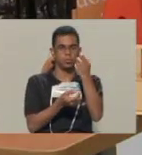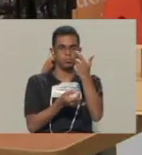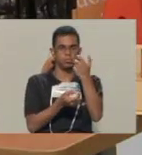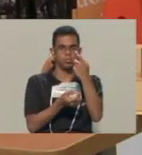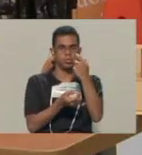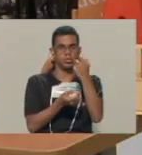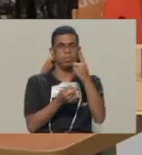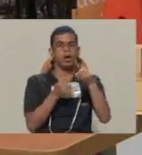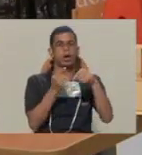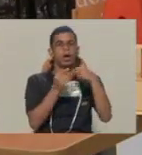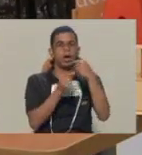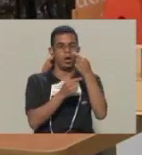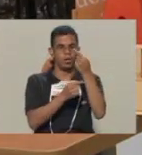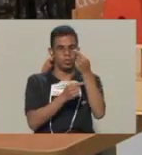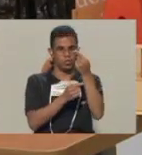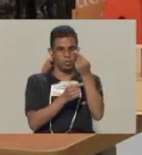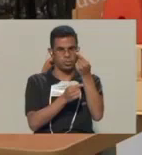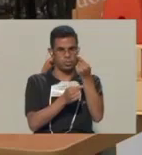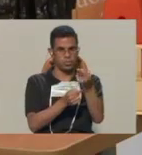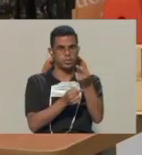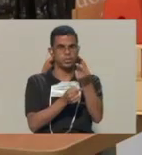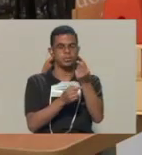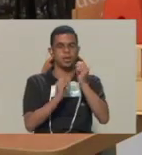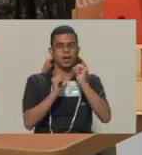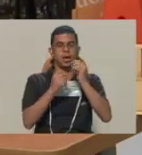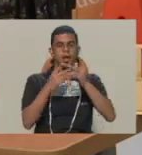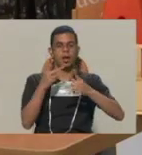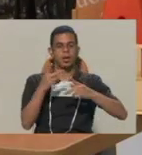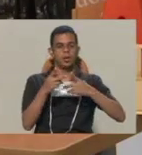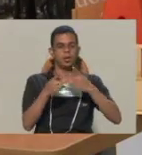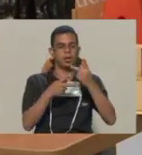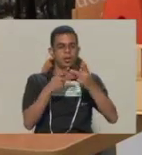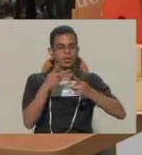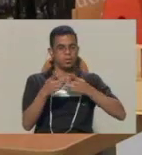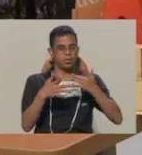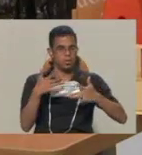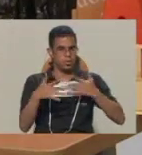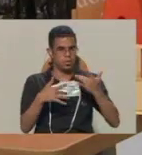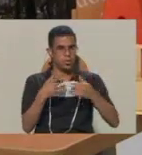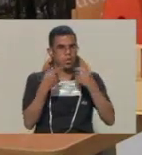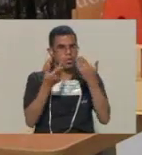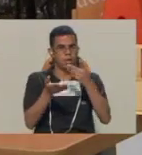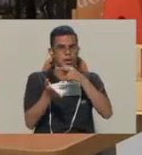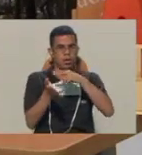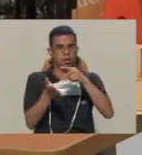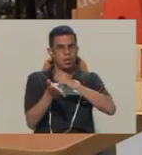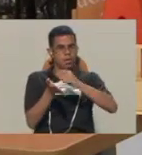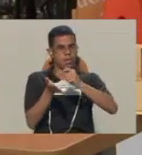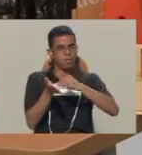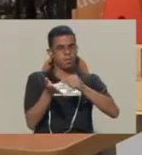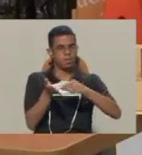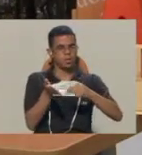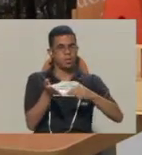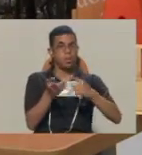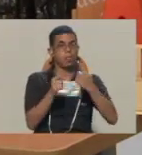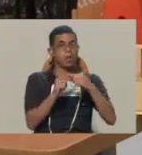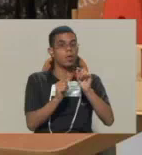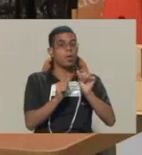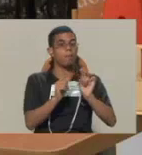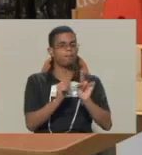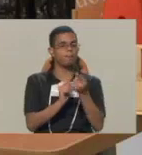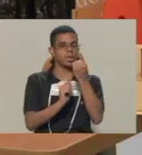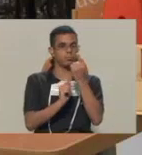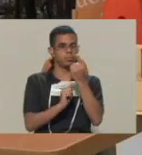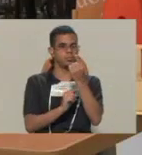fina para que luego el proceso que viene es la escritura, pero antes de la escritura tenemos que hacer estos ejercicios para que el niño